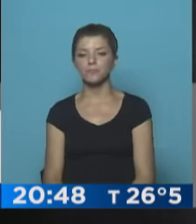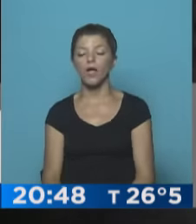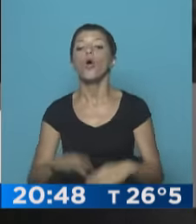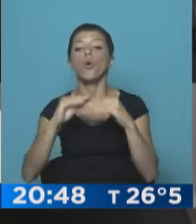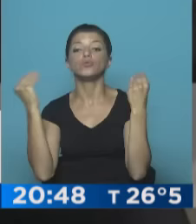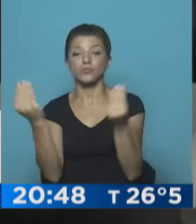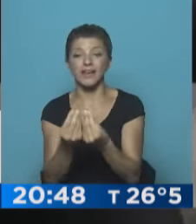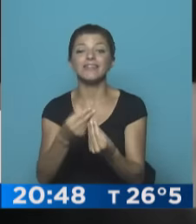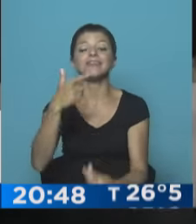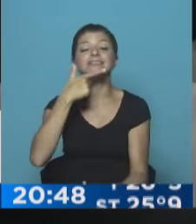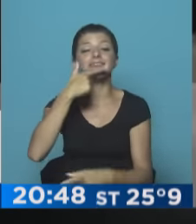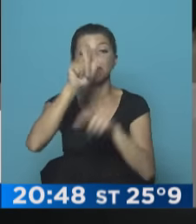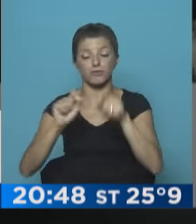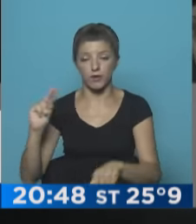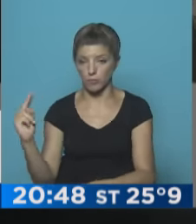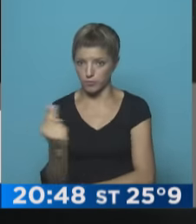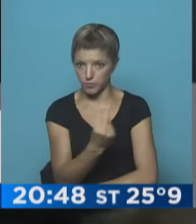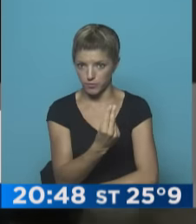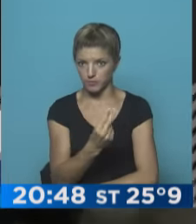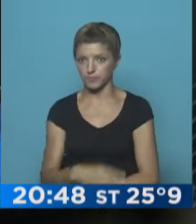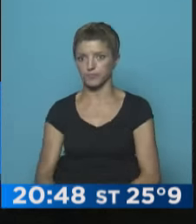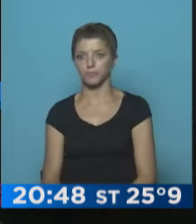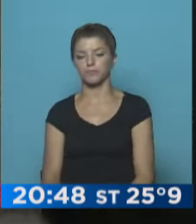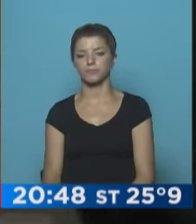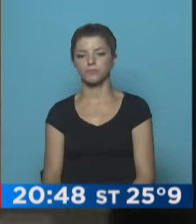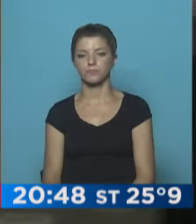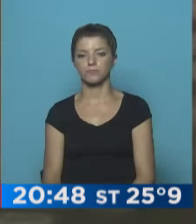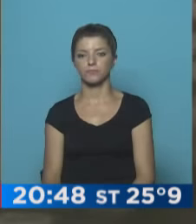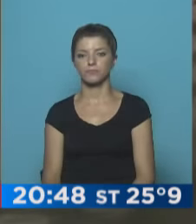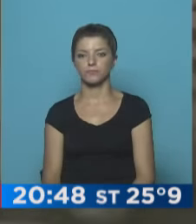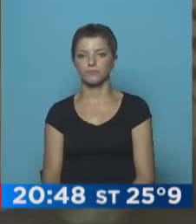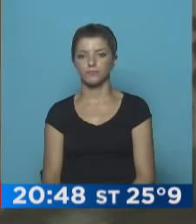total murieron 17 personas.